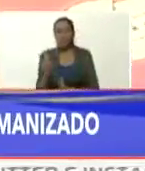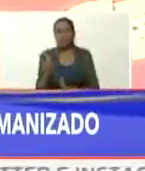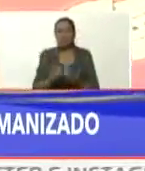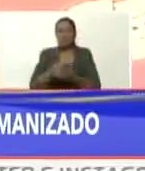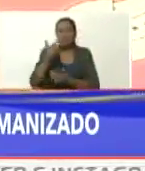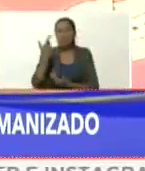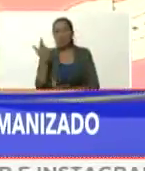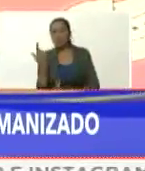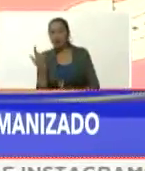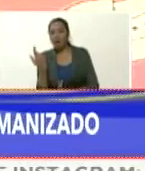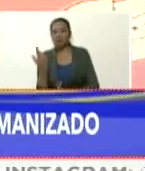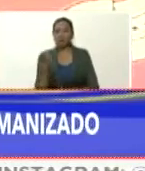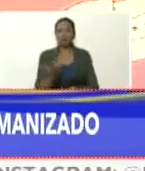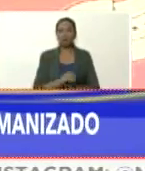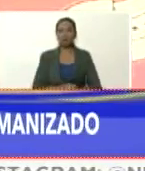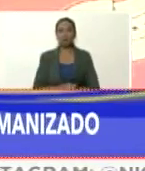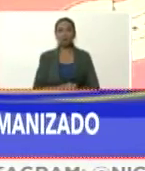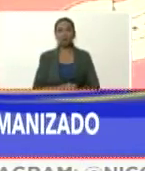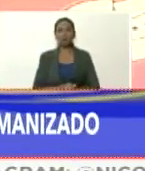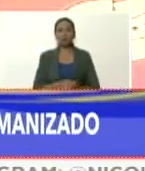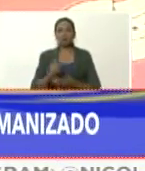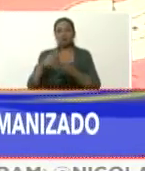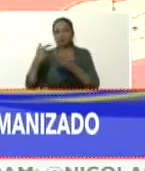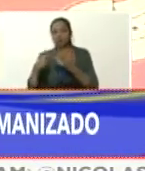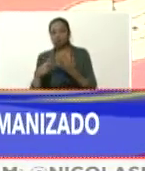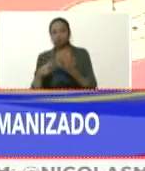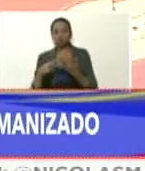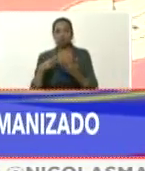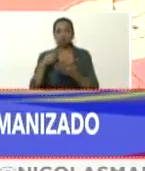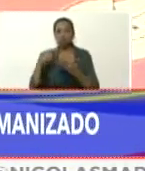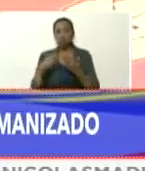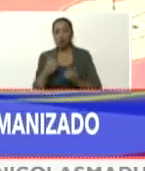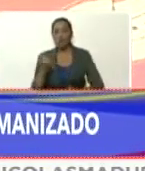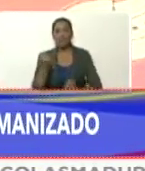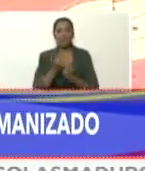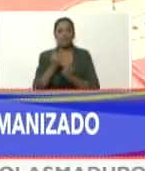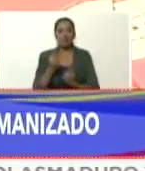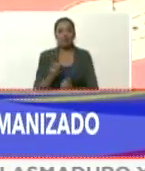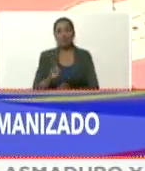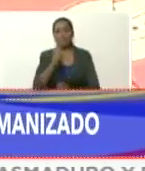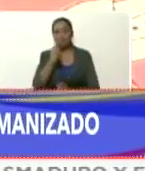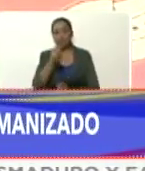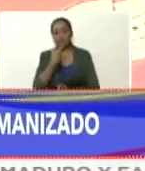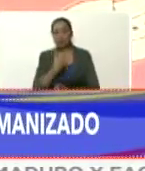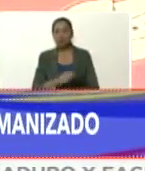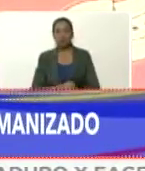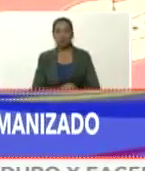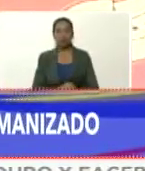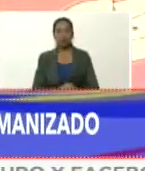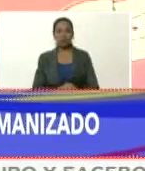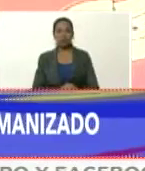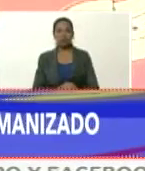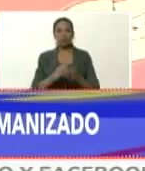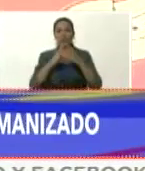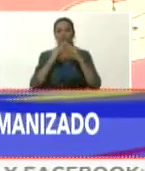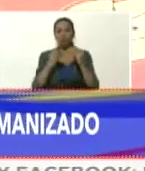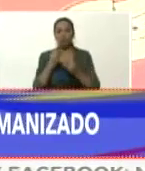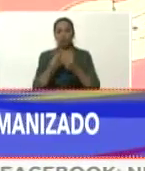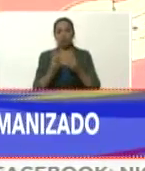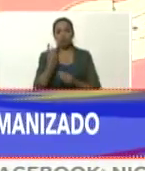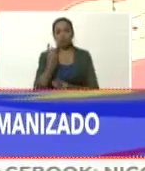hace falta? ¿Qué hace falta? Recursos, logística, apoyo, medicina, todo lo que haga falta.